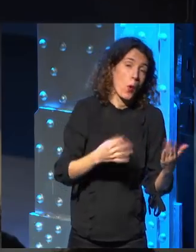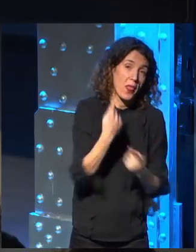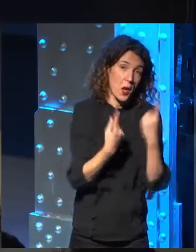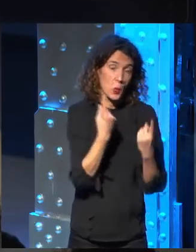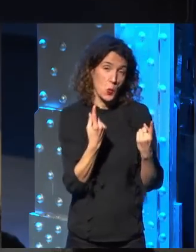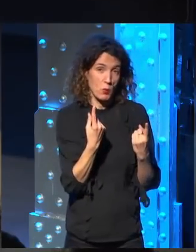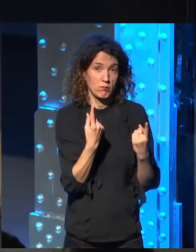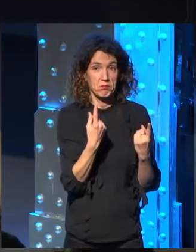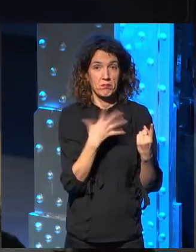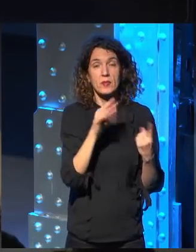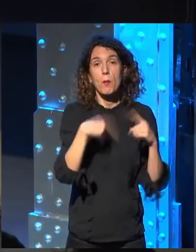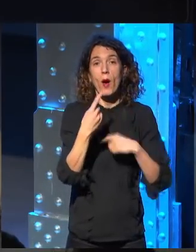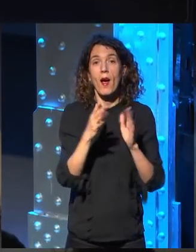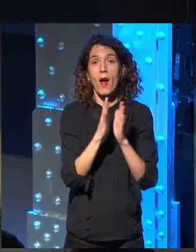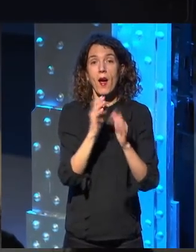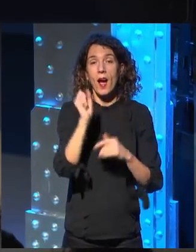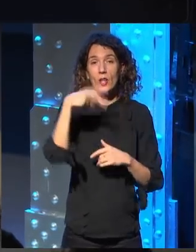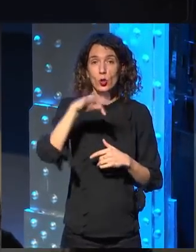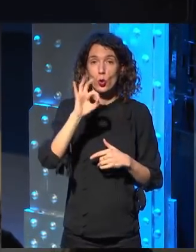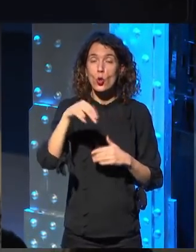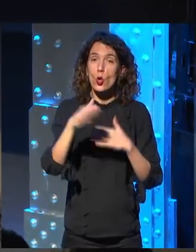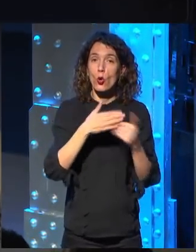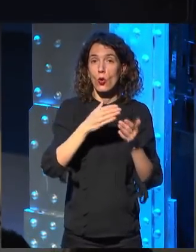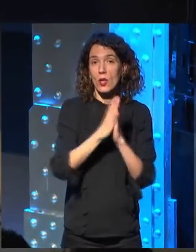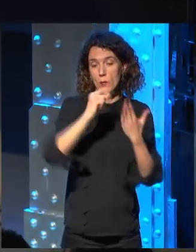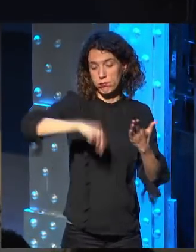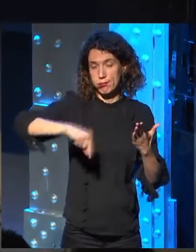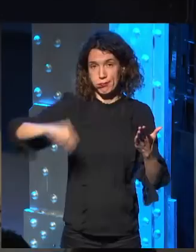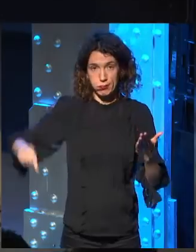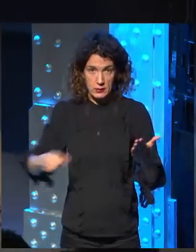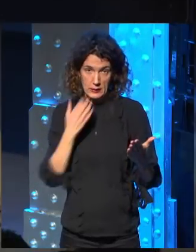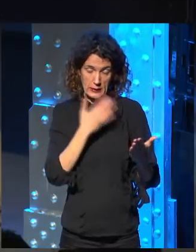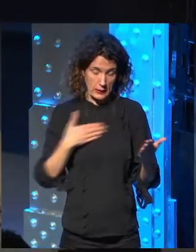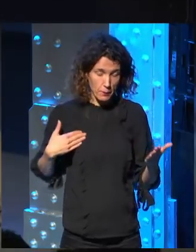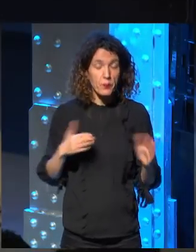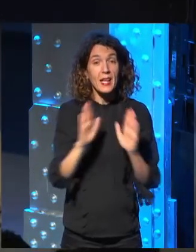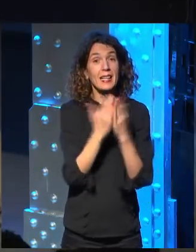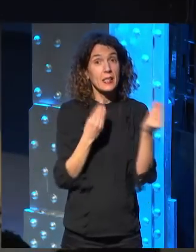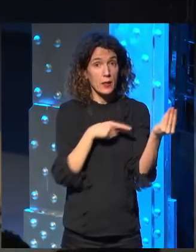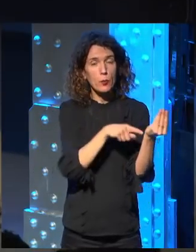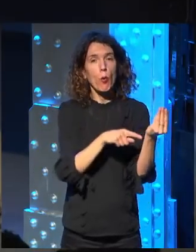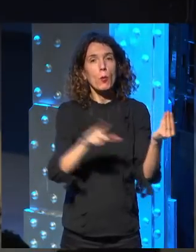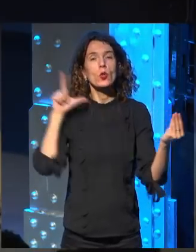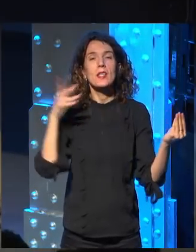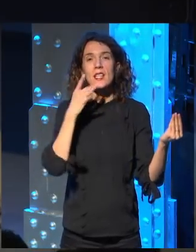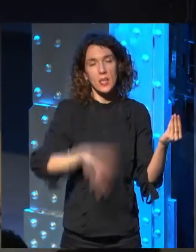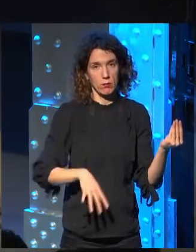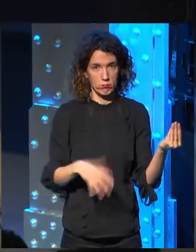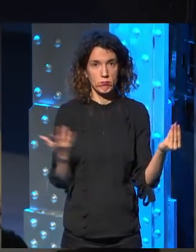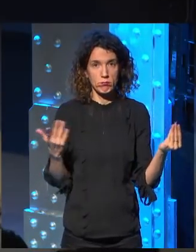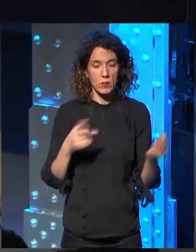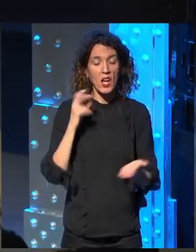ahí luego creo que Antonio va a firmar, ¿verdad? Libros. Pero bueno, el libro tiene como protagonista a